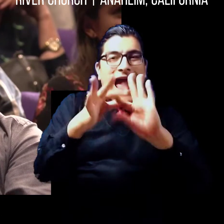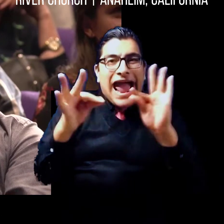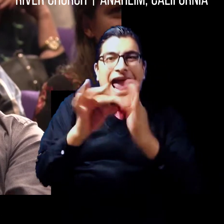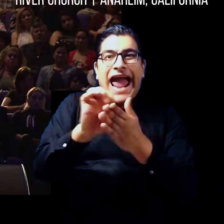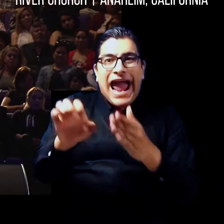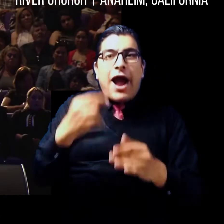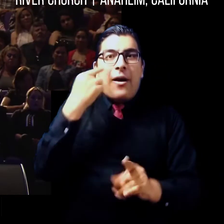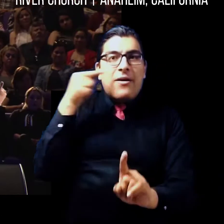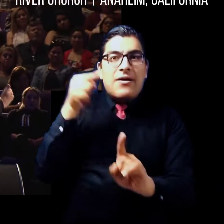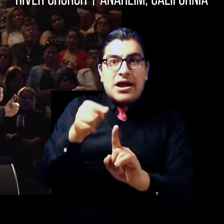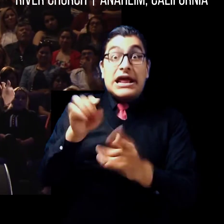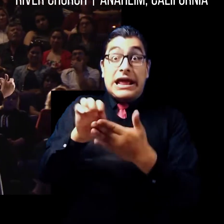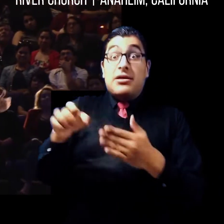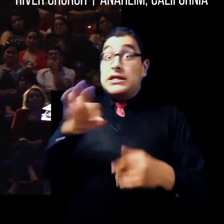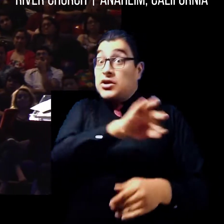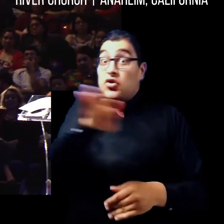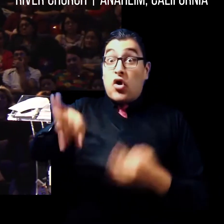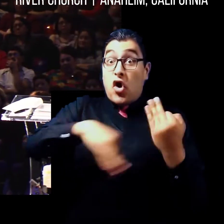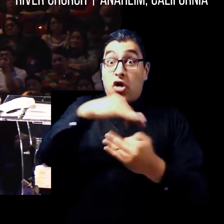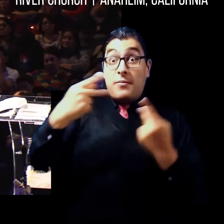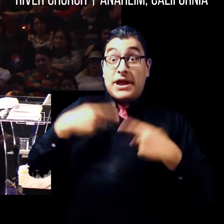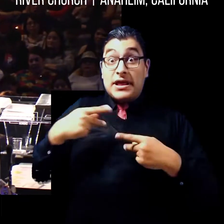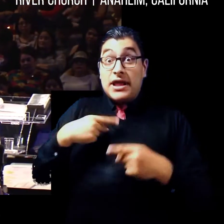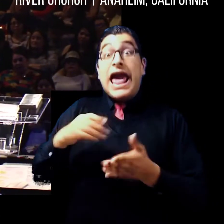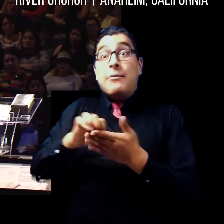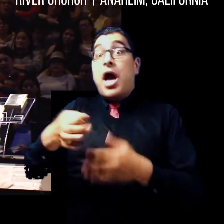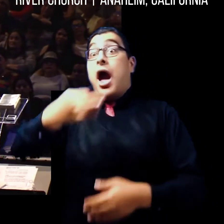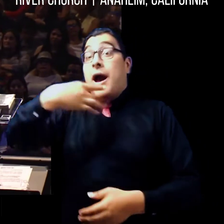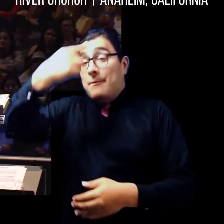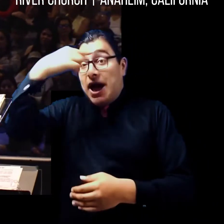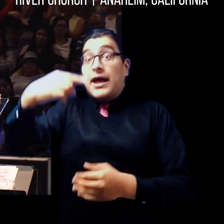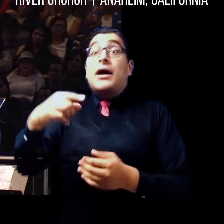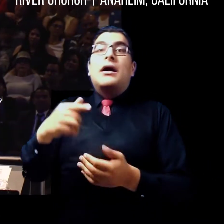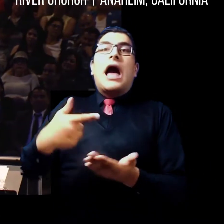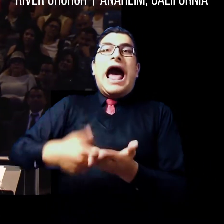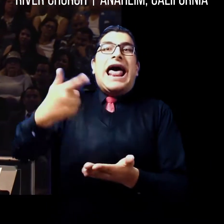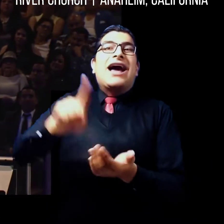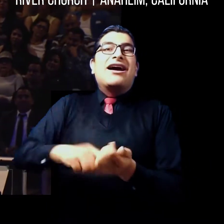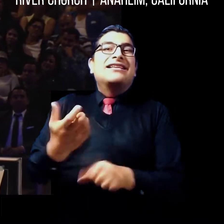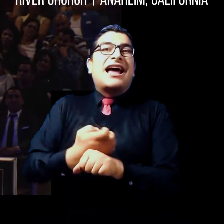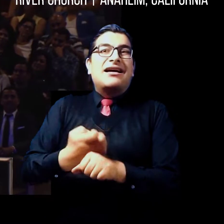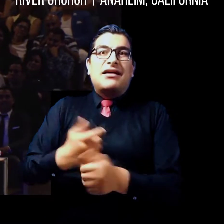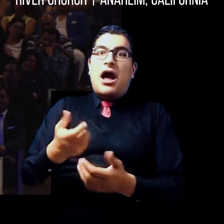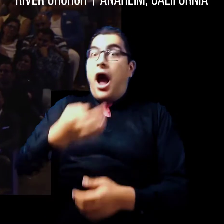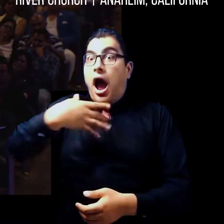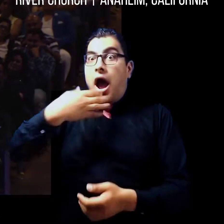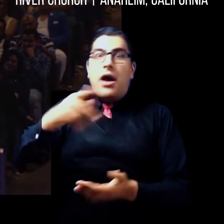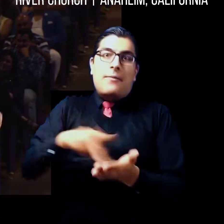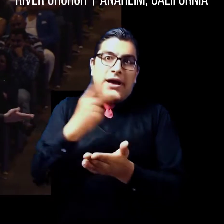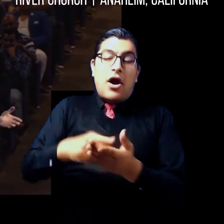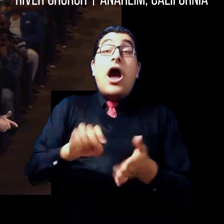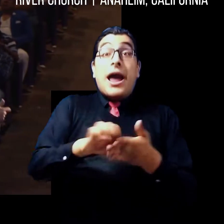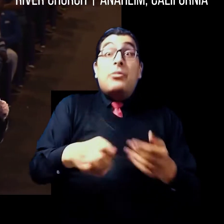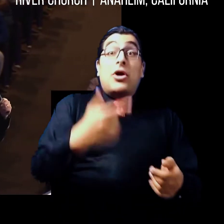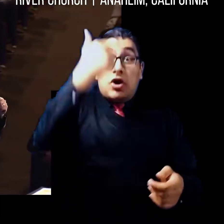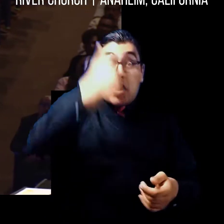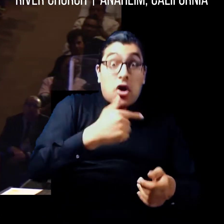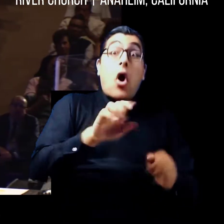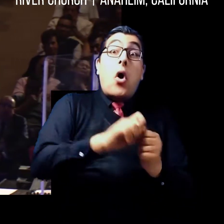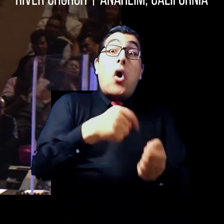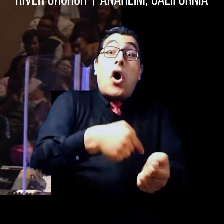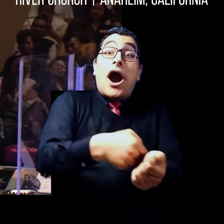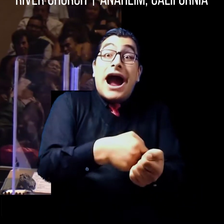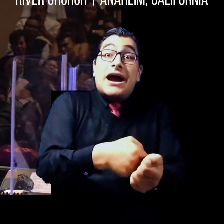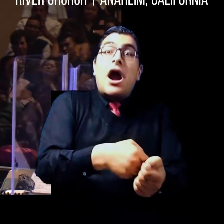Si no, estaríamos diciendo que el que está confinado a pastillas para el colesterol, el que todas las noches tiene que tomar una pastilla o